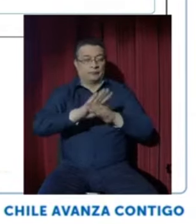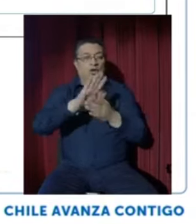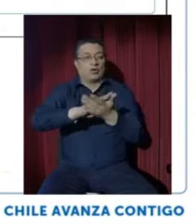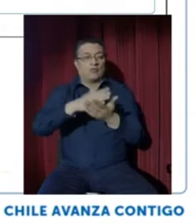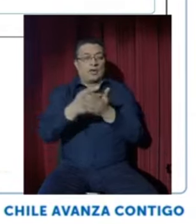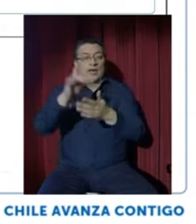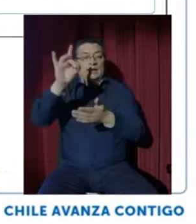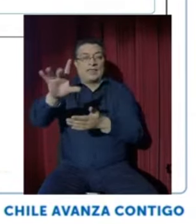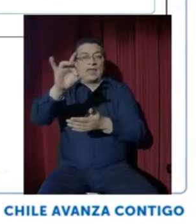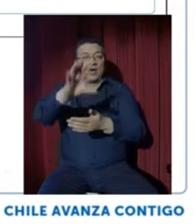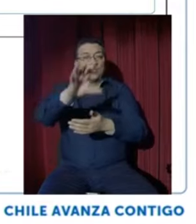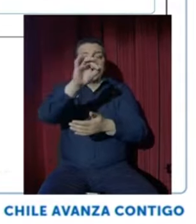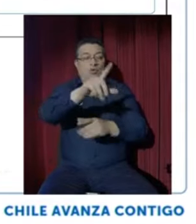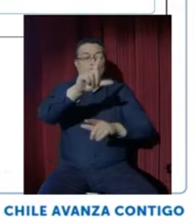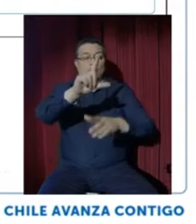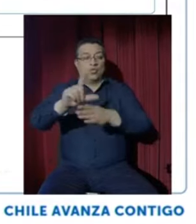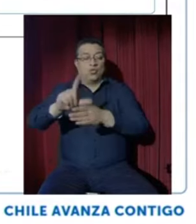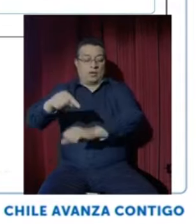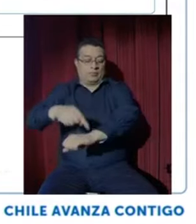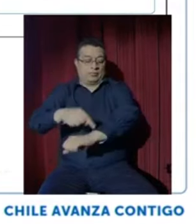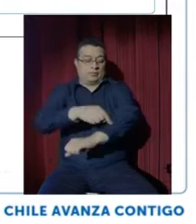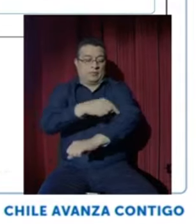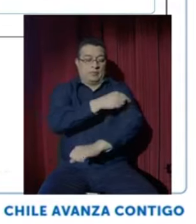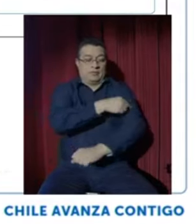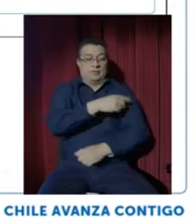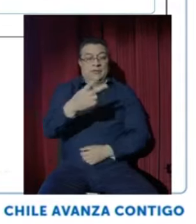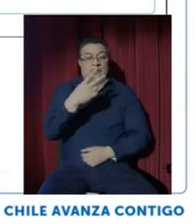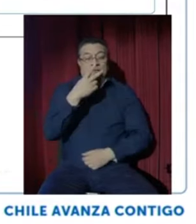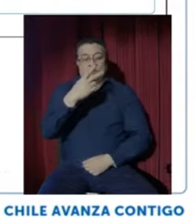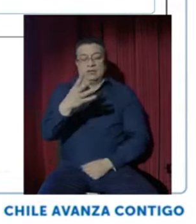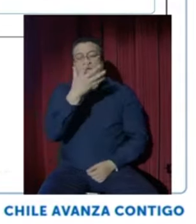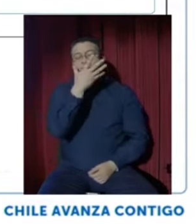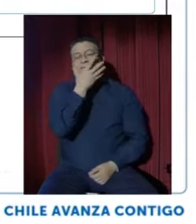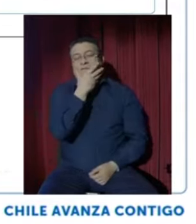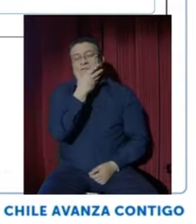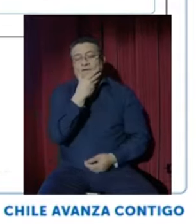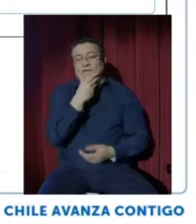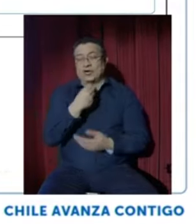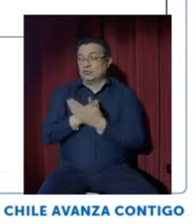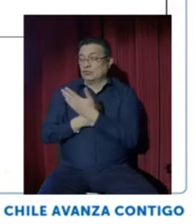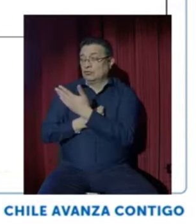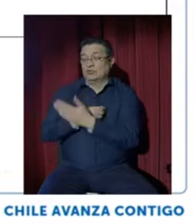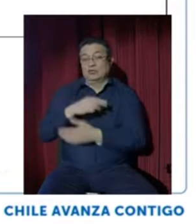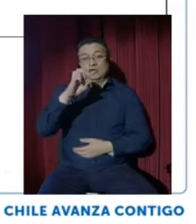cada una de las áreas silvestres protegidas como vemos ese maravilloso eh